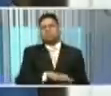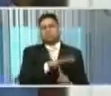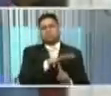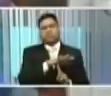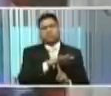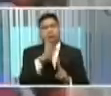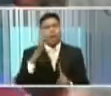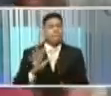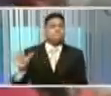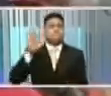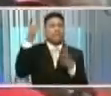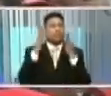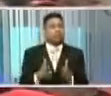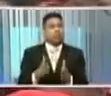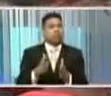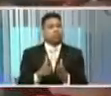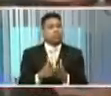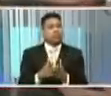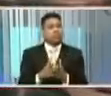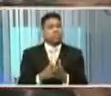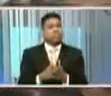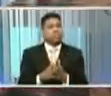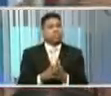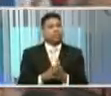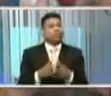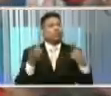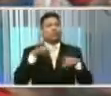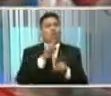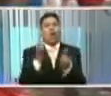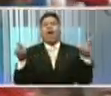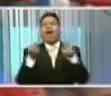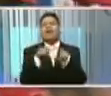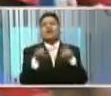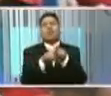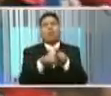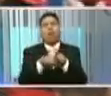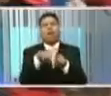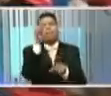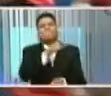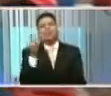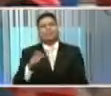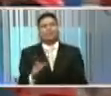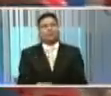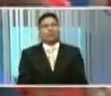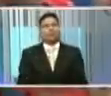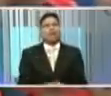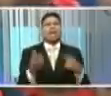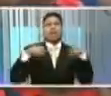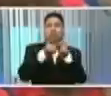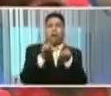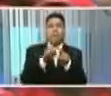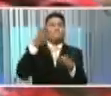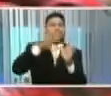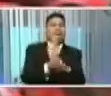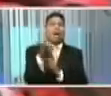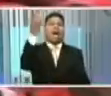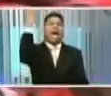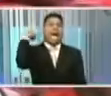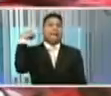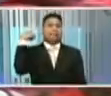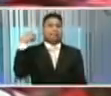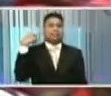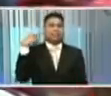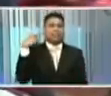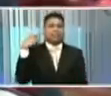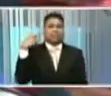forma parte del racismo incubado en los antiguos mantuanos, en la oligarquía que desprecia